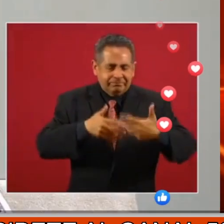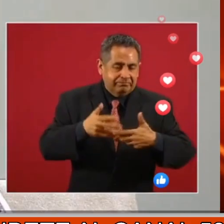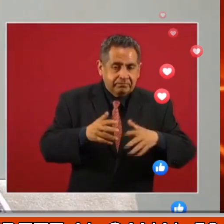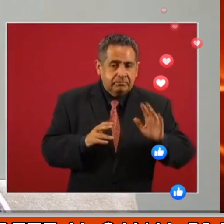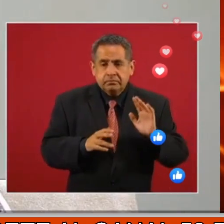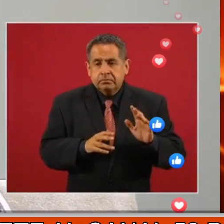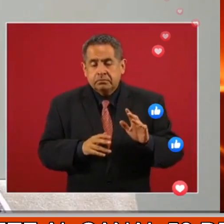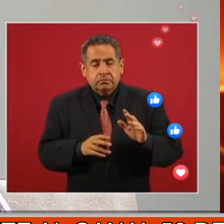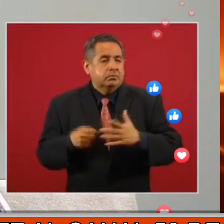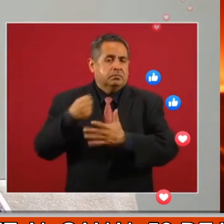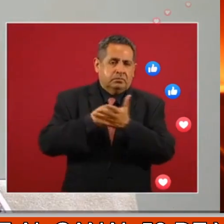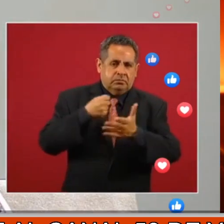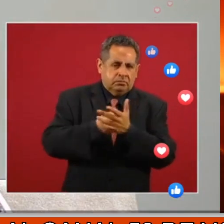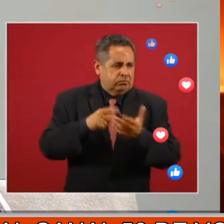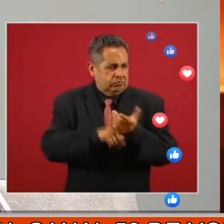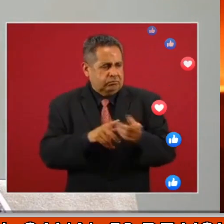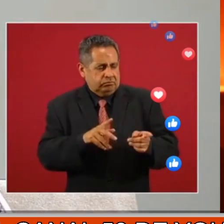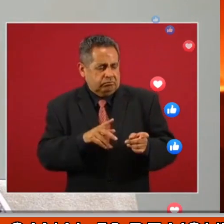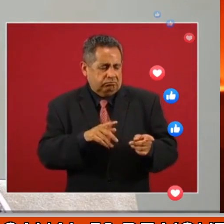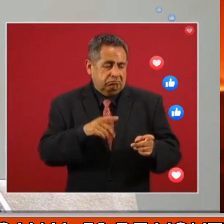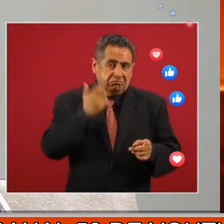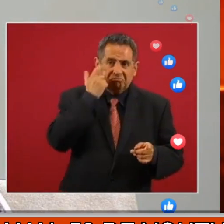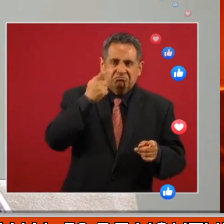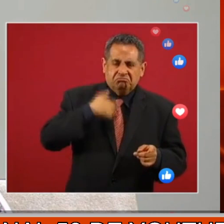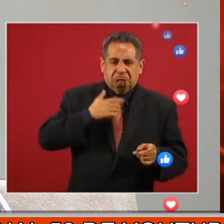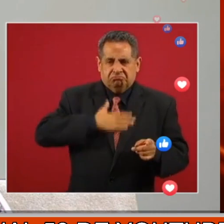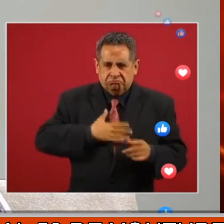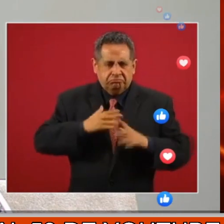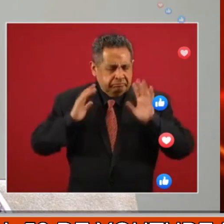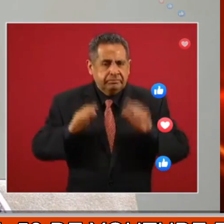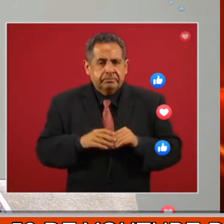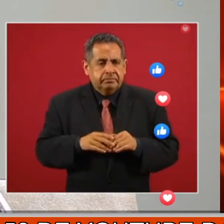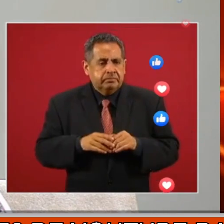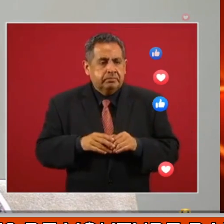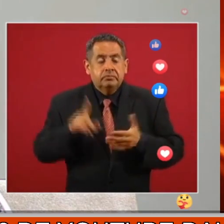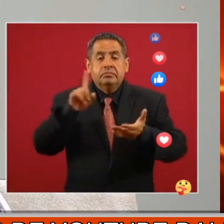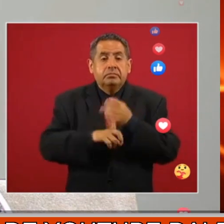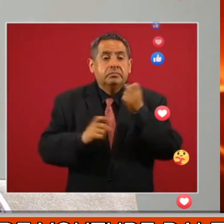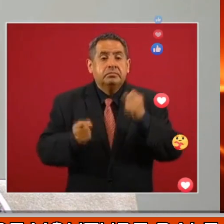que luchan por causas justas se infiltran